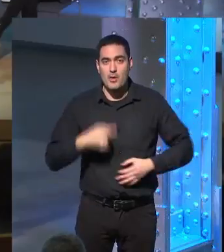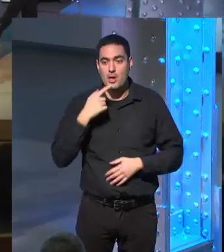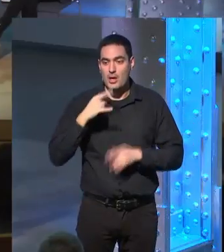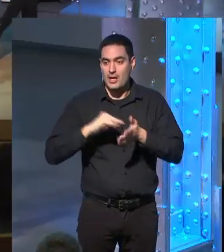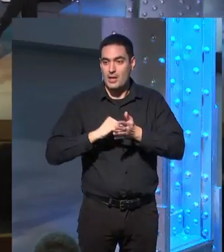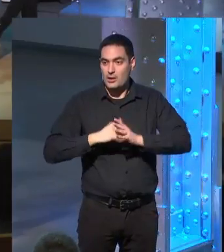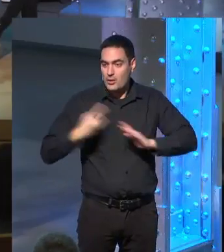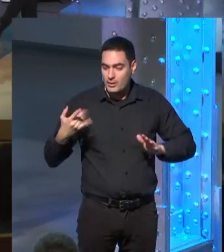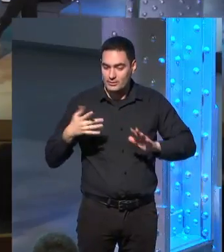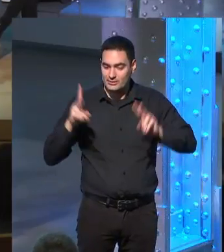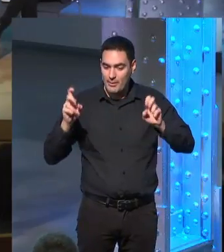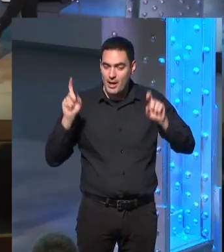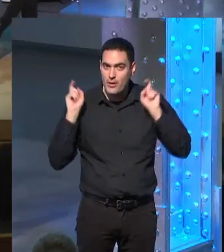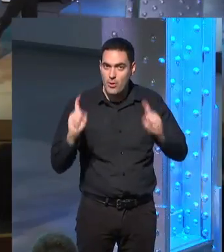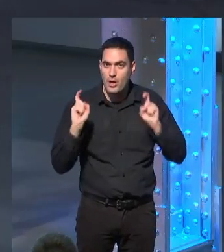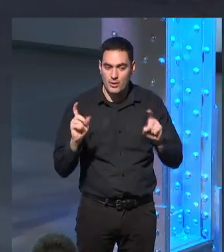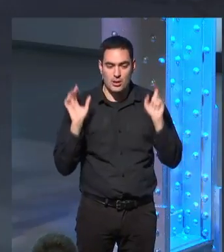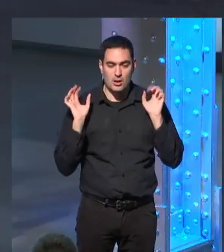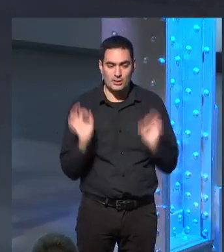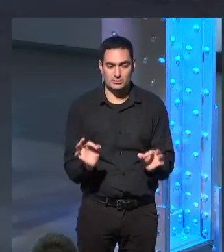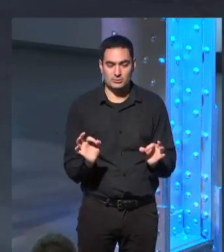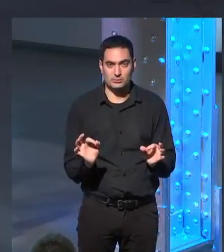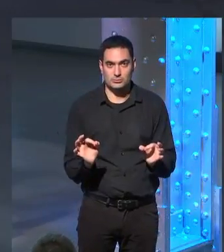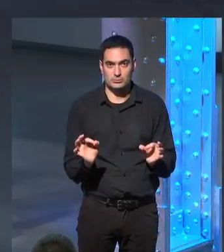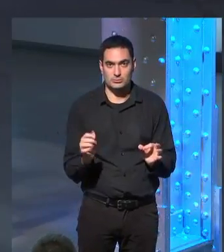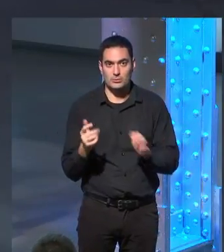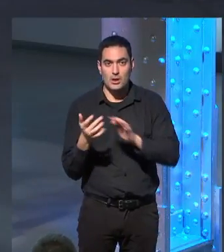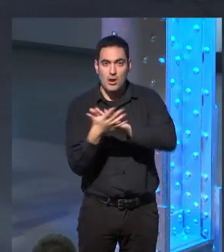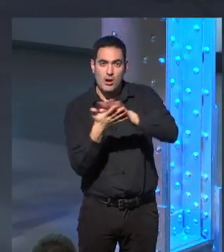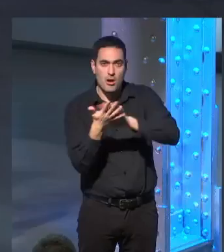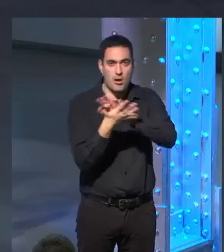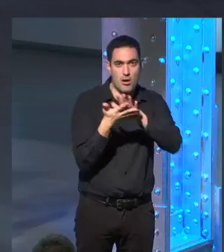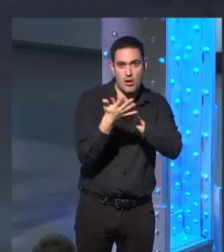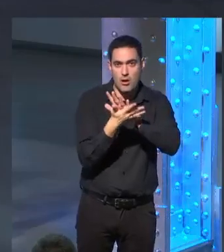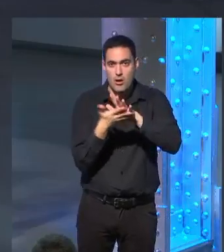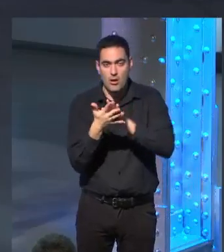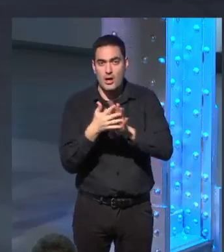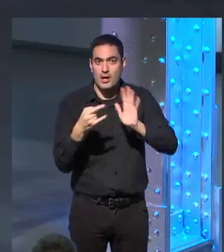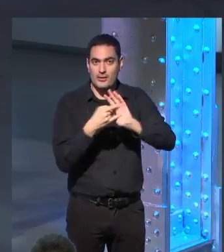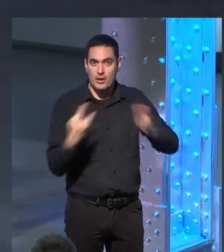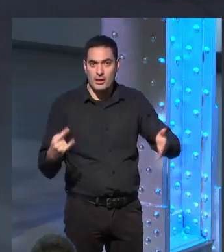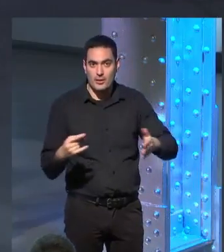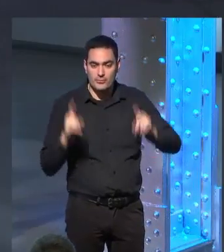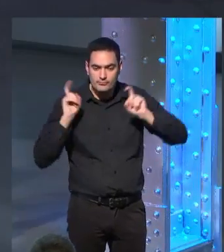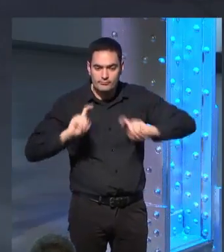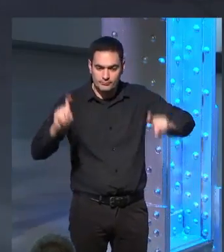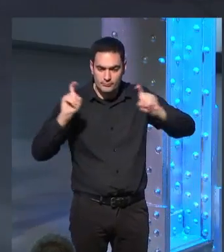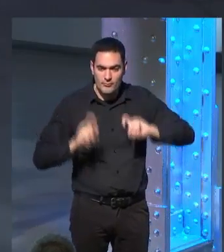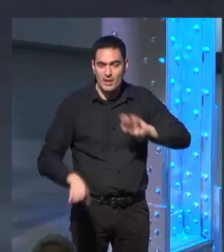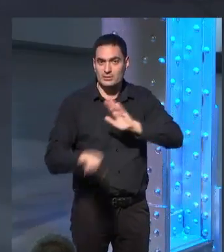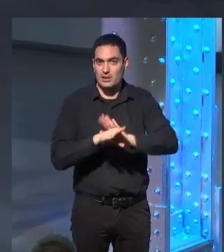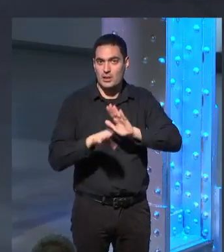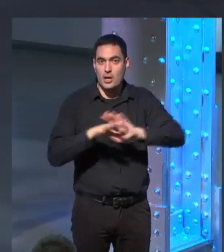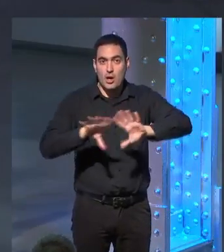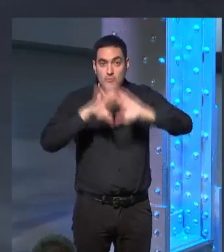tecnología, sino que va de educación. O sea, realmente estamos hablando de tecnología, pero estamos hablando y seguimos educando. O sea, el